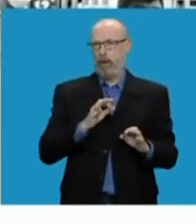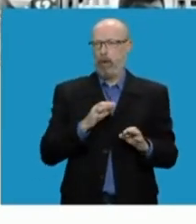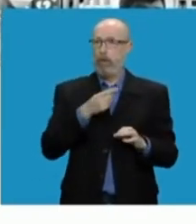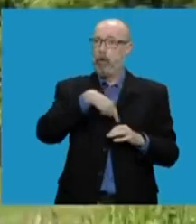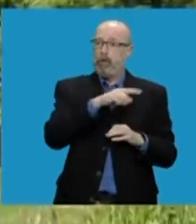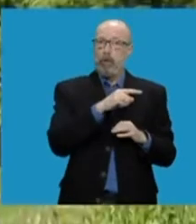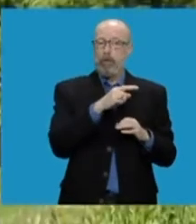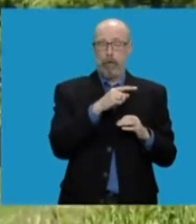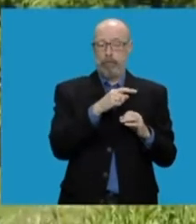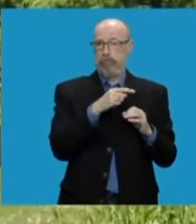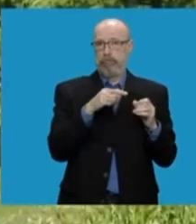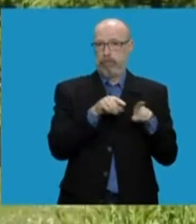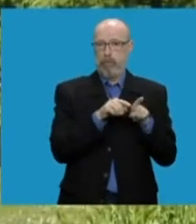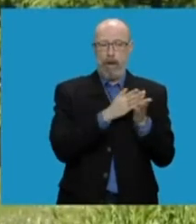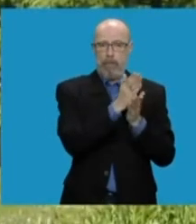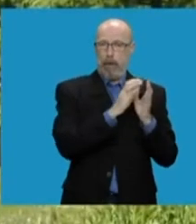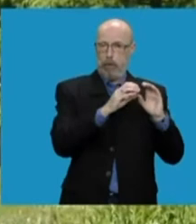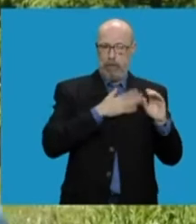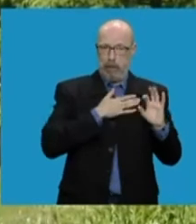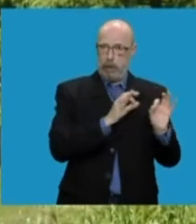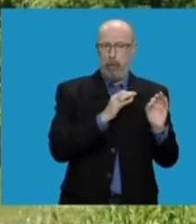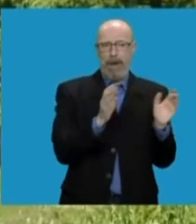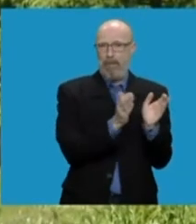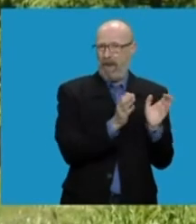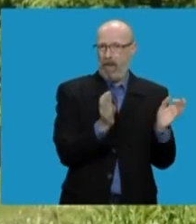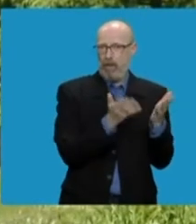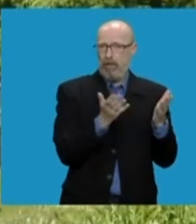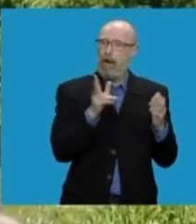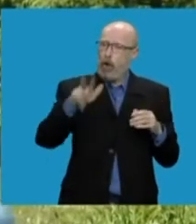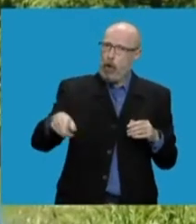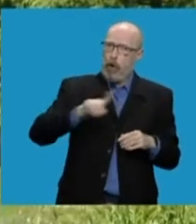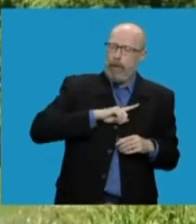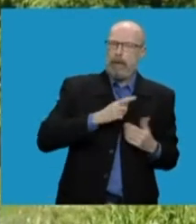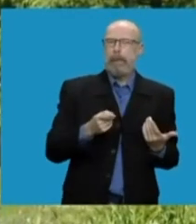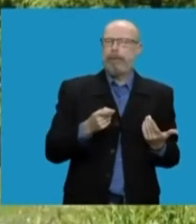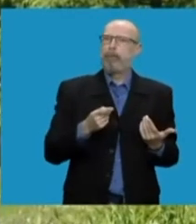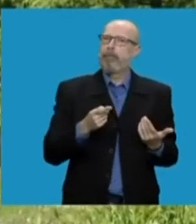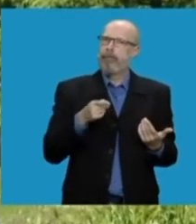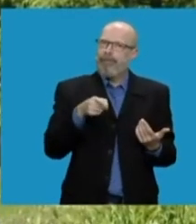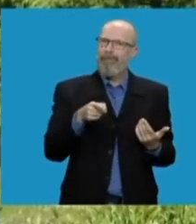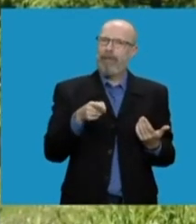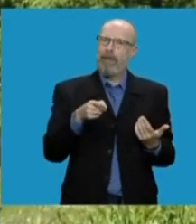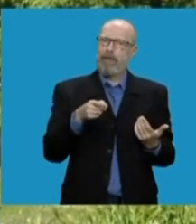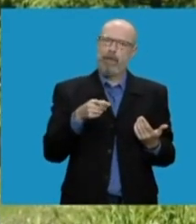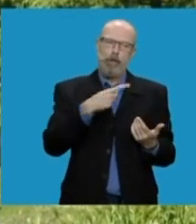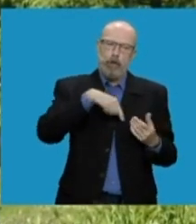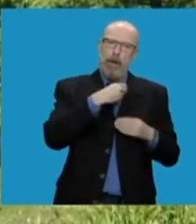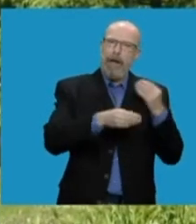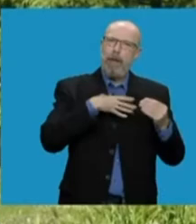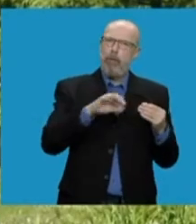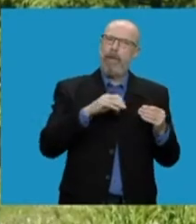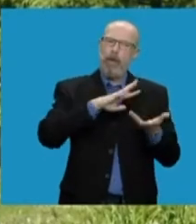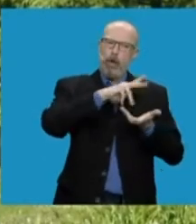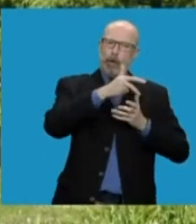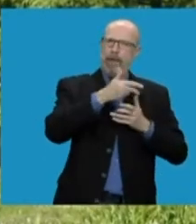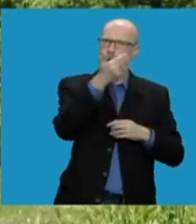de también de que se reconozca un medio muy chiquitín, ¿no? El ser capaces de hacer grandes noticias cuando tienes un poquito de